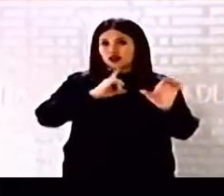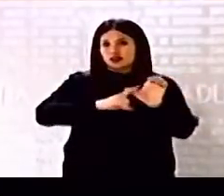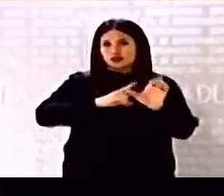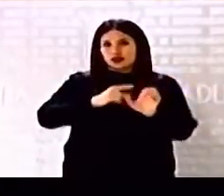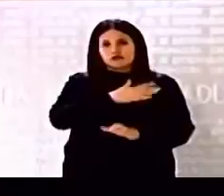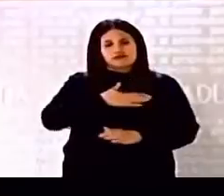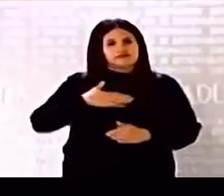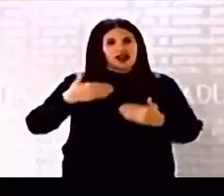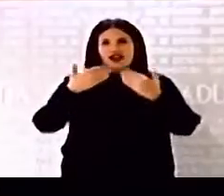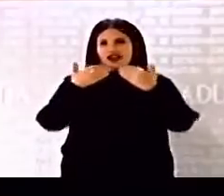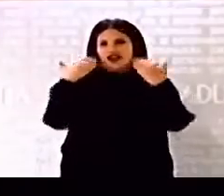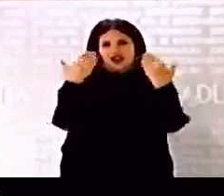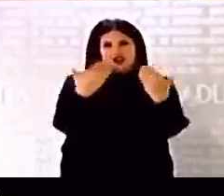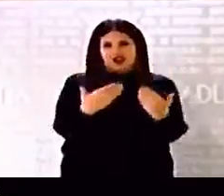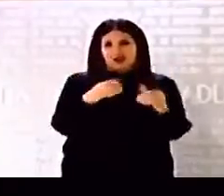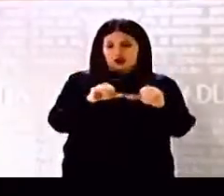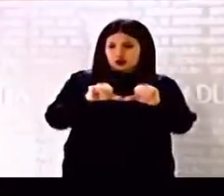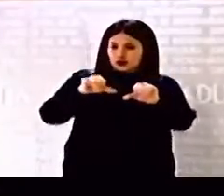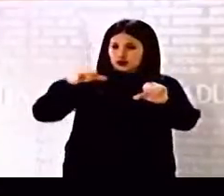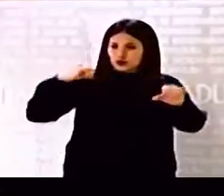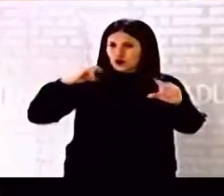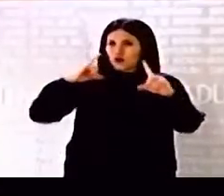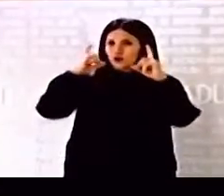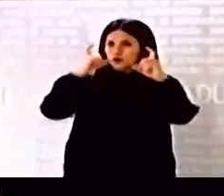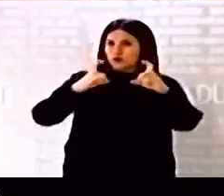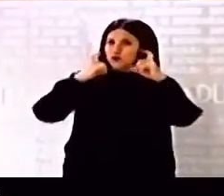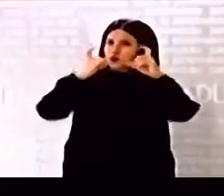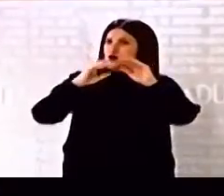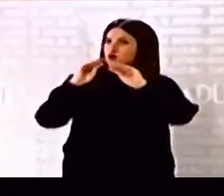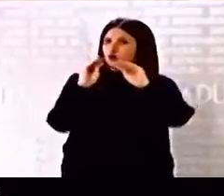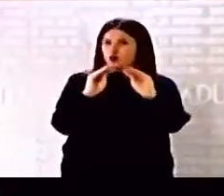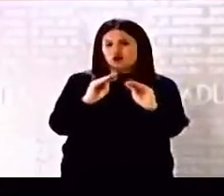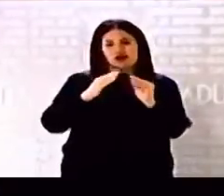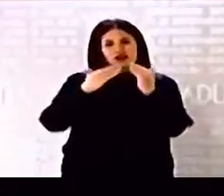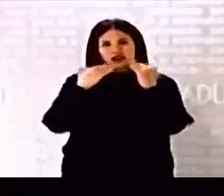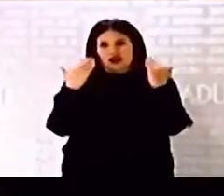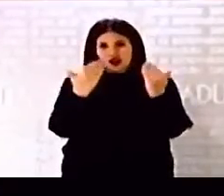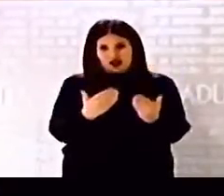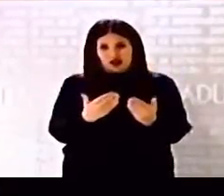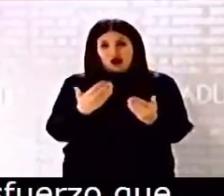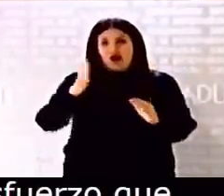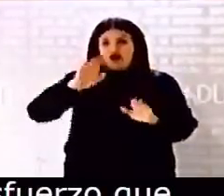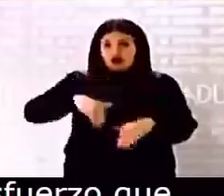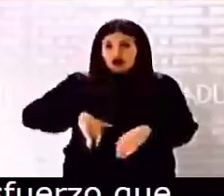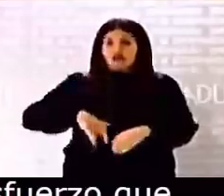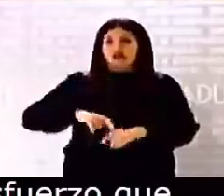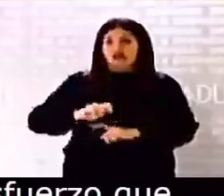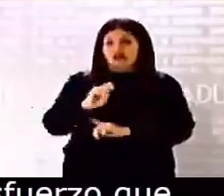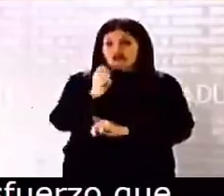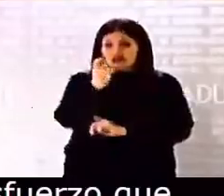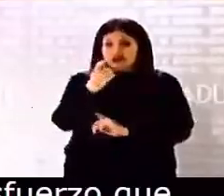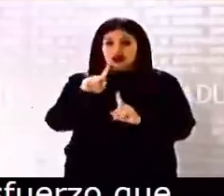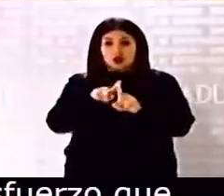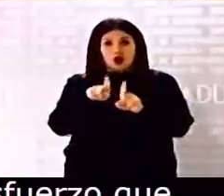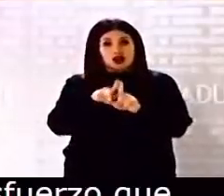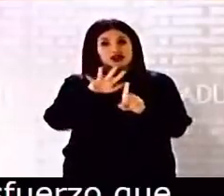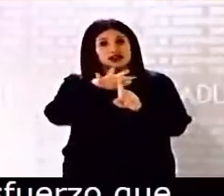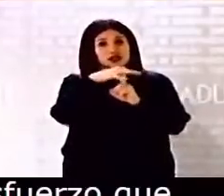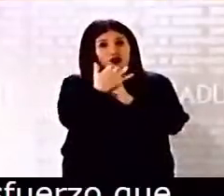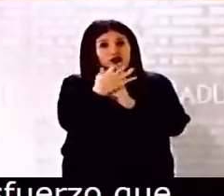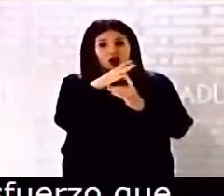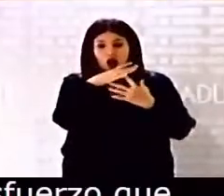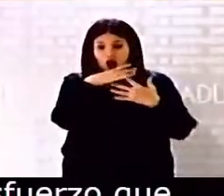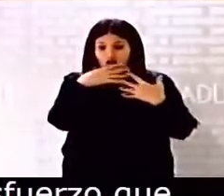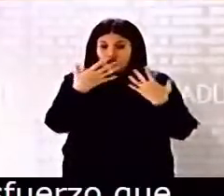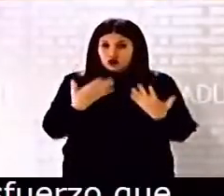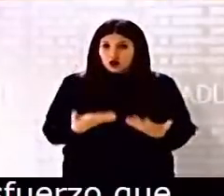todo el esfuerzo que lleva realizando durante todo este tiempo para que estemos en una situación en la que nos mantenemos a día de hoy.